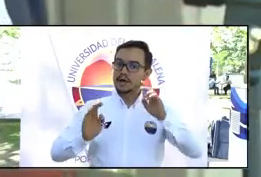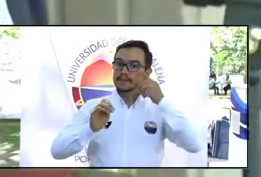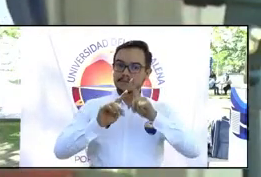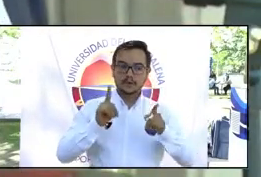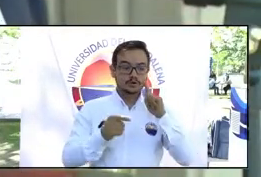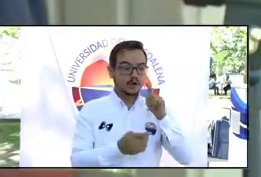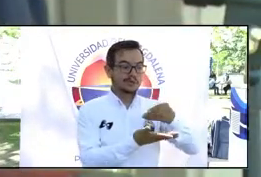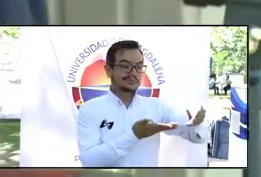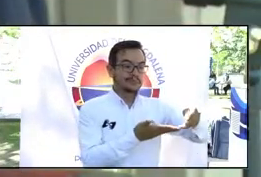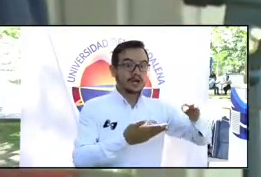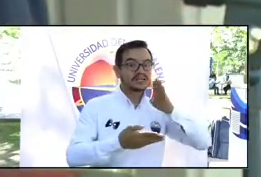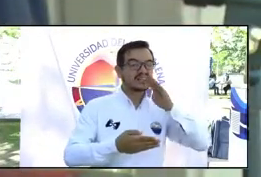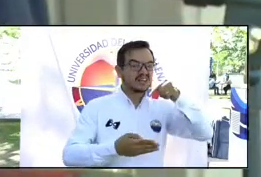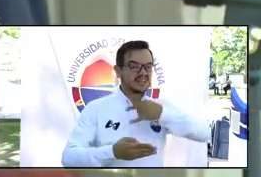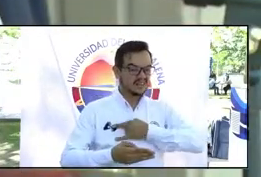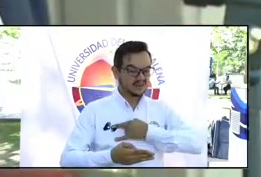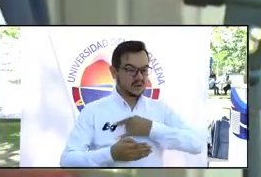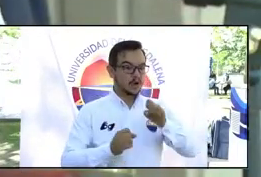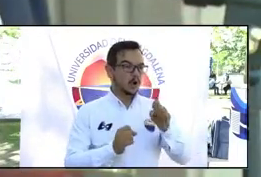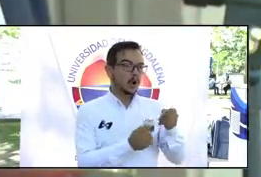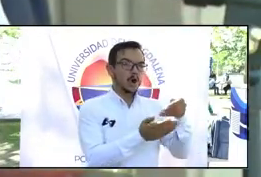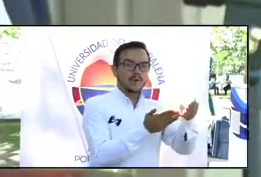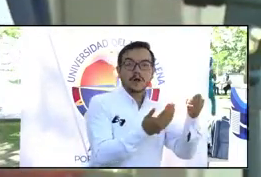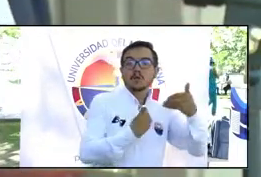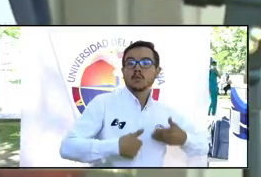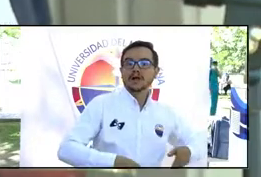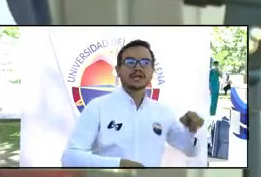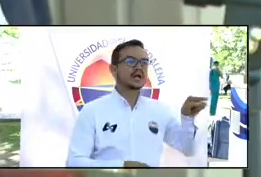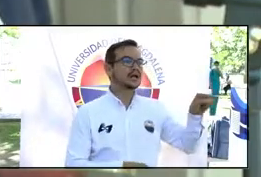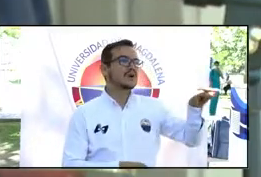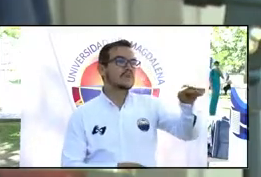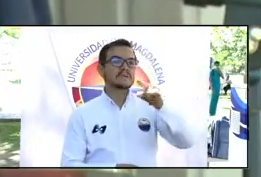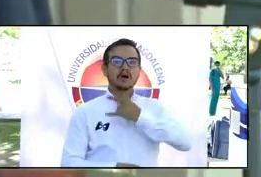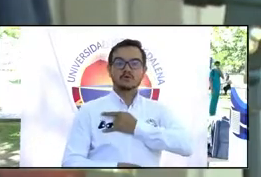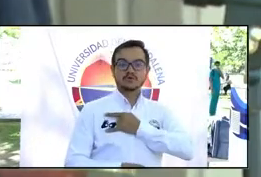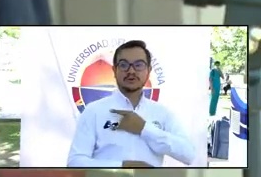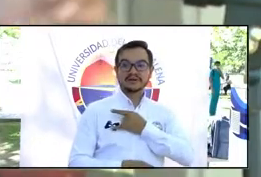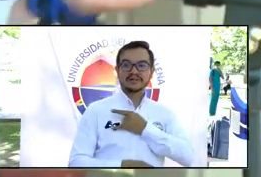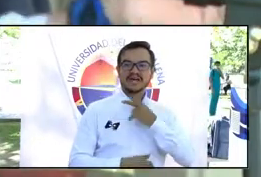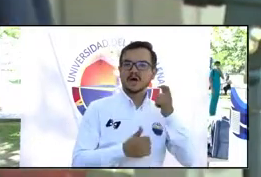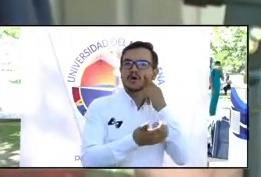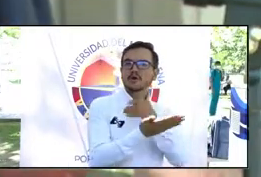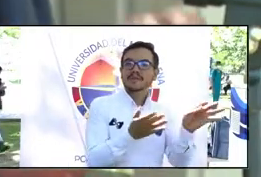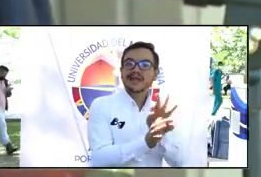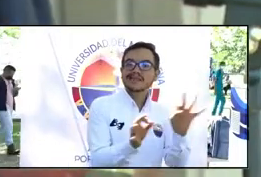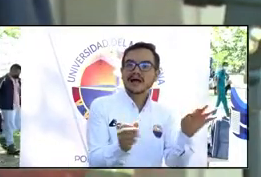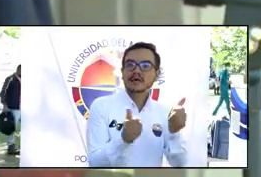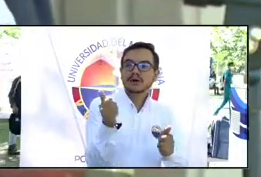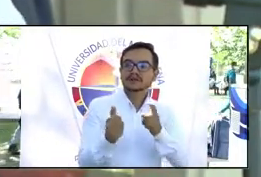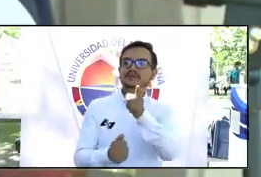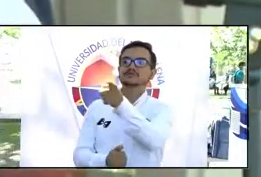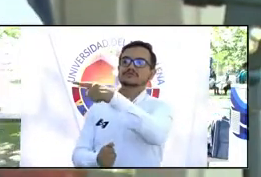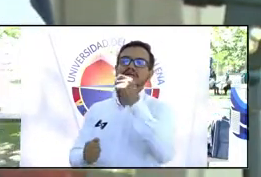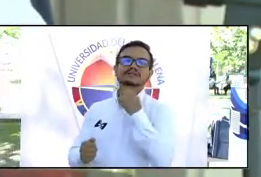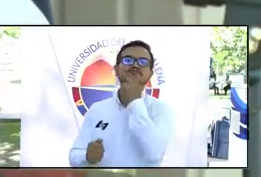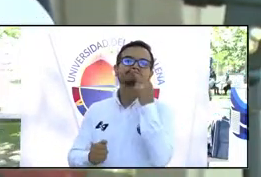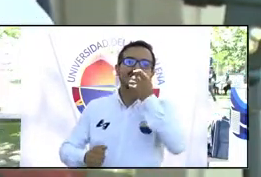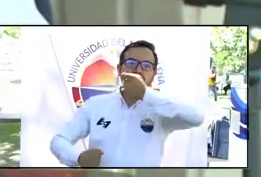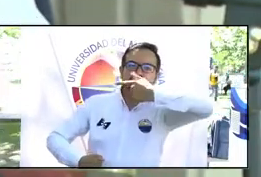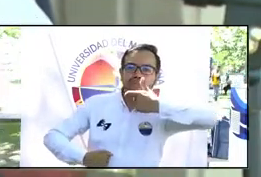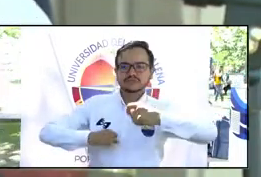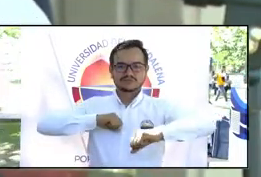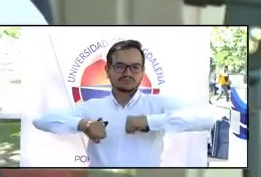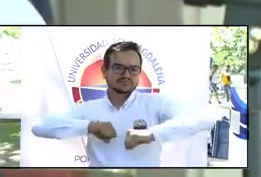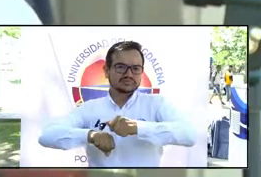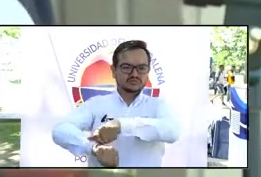universidad ni ninguna, son las ganas de ustedes de ser mejores seres humanos, de aprender todos los días, y las ganas de nuestros profesores de seguir enseñando y